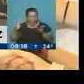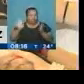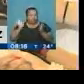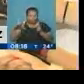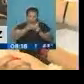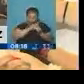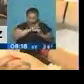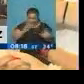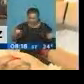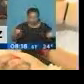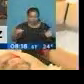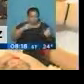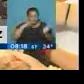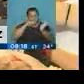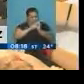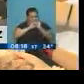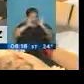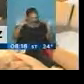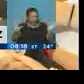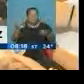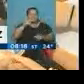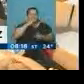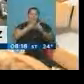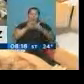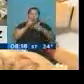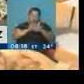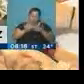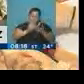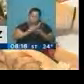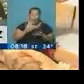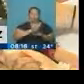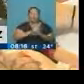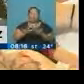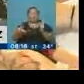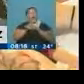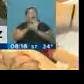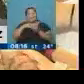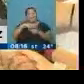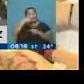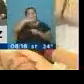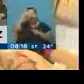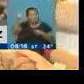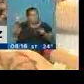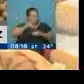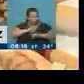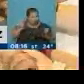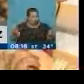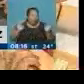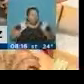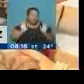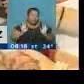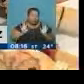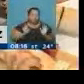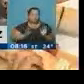Bueno, lo dice con claridad, si con un nuevo acuerdo o con una nueva ley de coparticipación no la ha habido, entonces venía